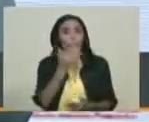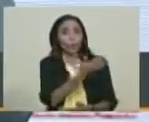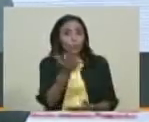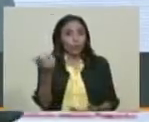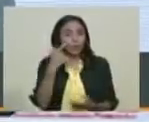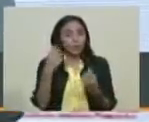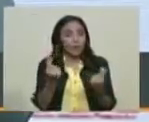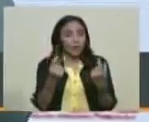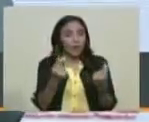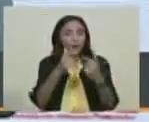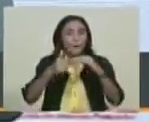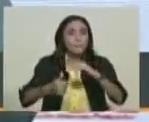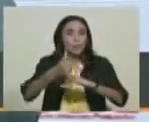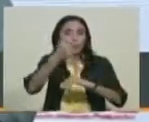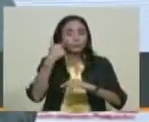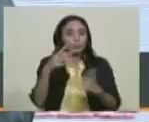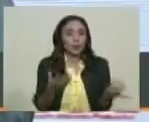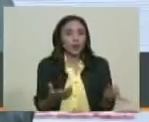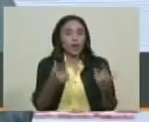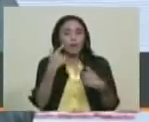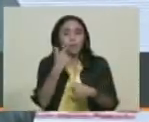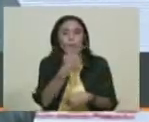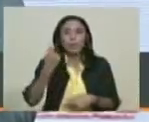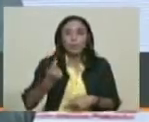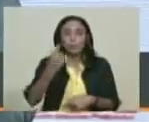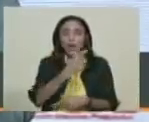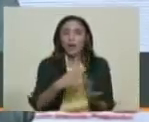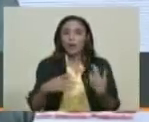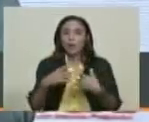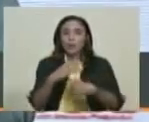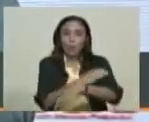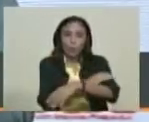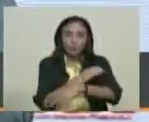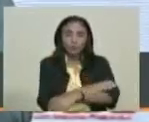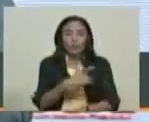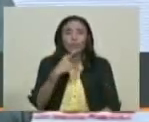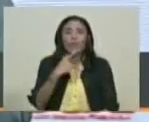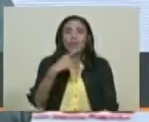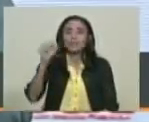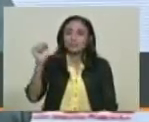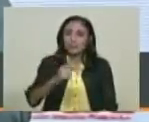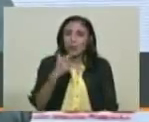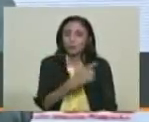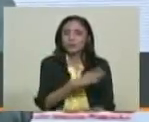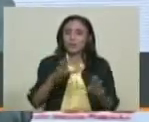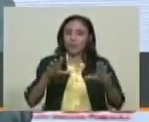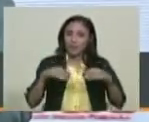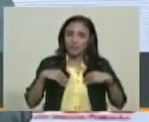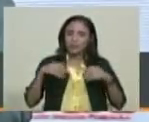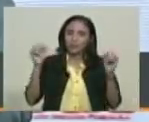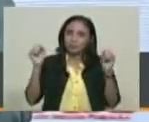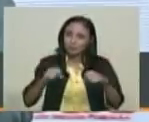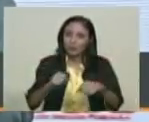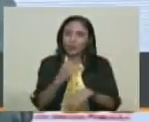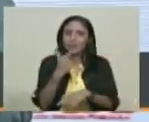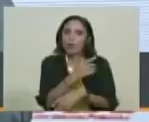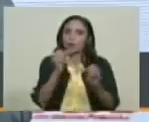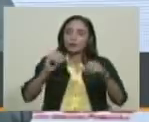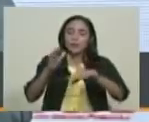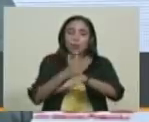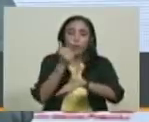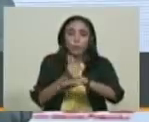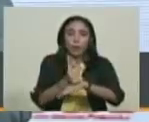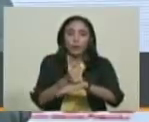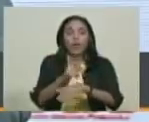dar cuenta que el exdiputado Requesén confesó y aceptó su culpa y aceptó la culpa